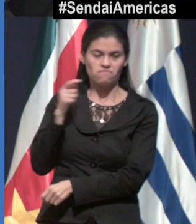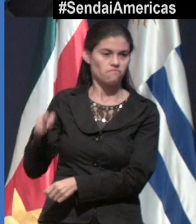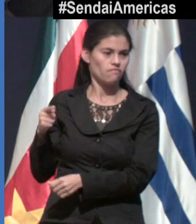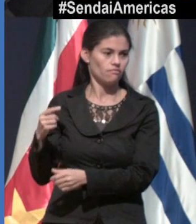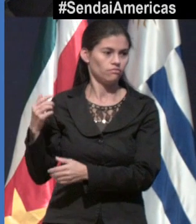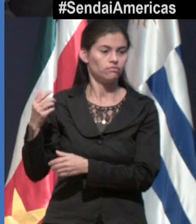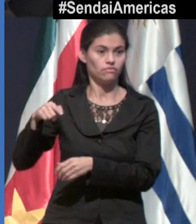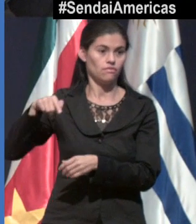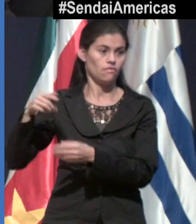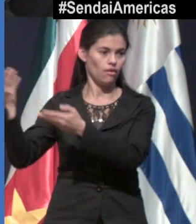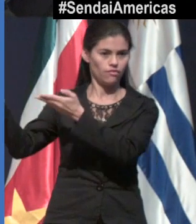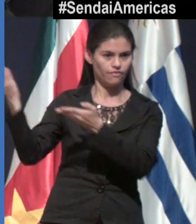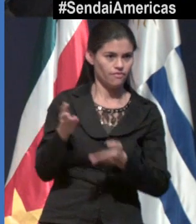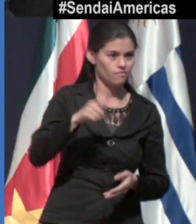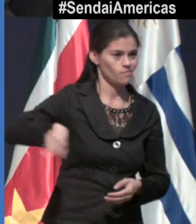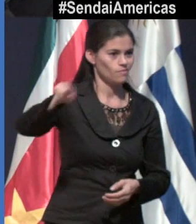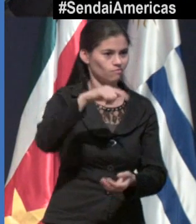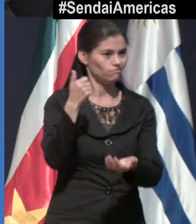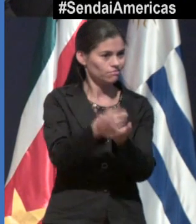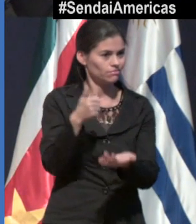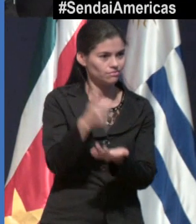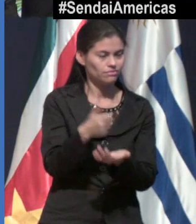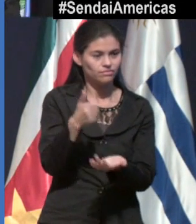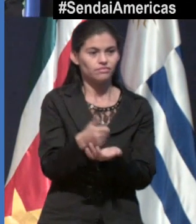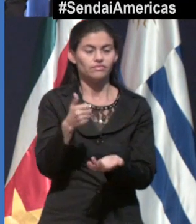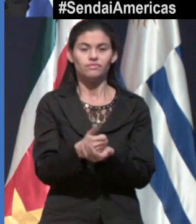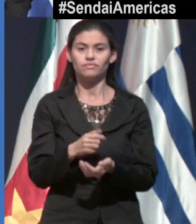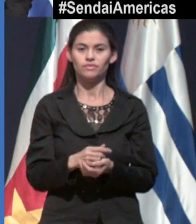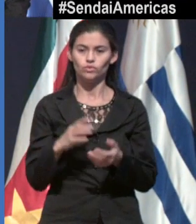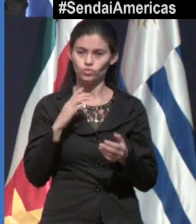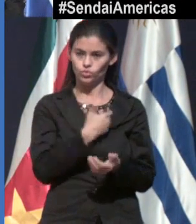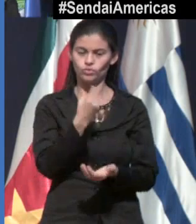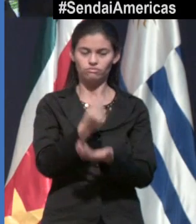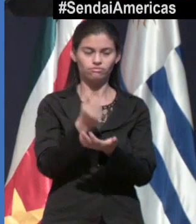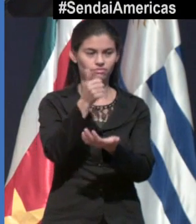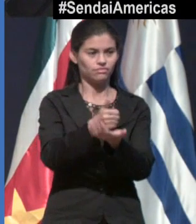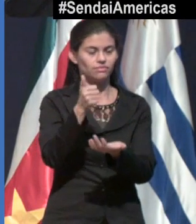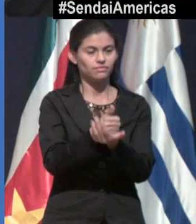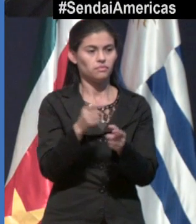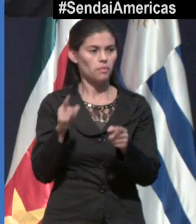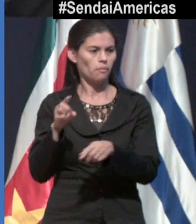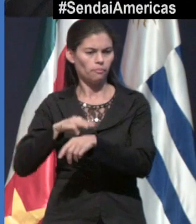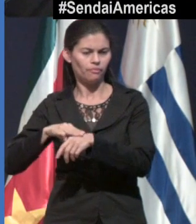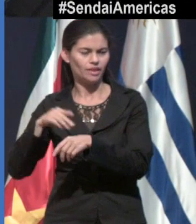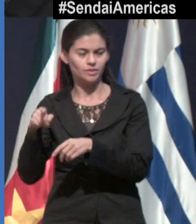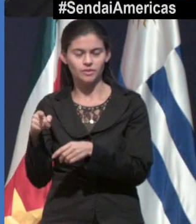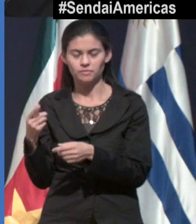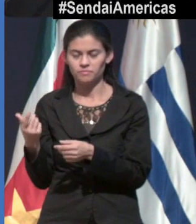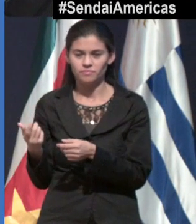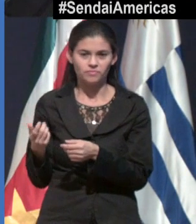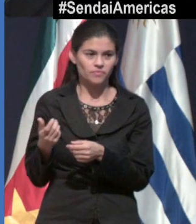como país anfitrión para acogernos el día de hoy a todos quienes estamos aquí presentes. Señor ministro, ha sido un verdadero